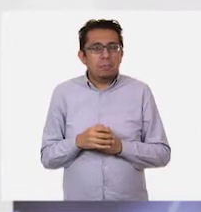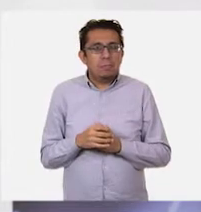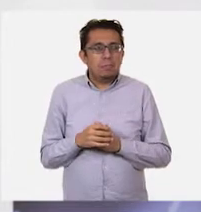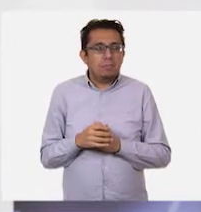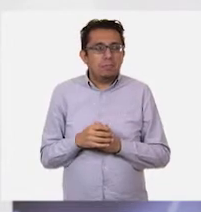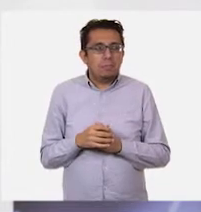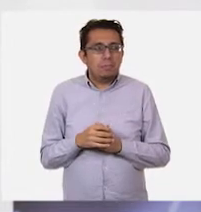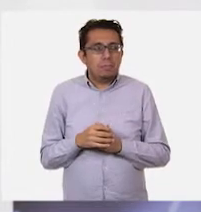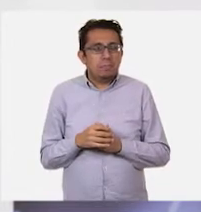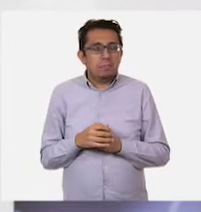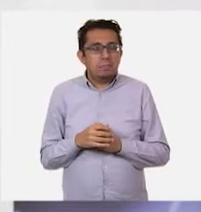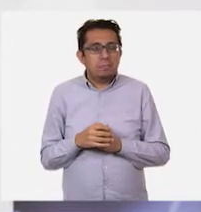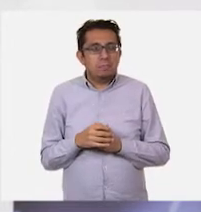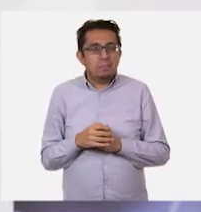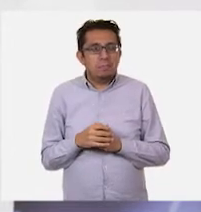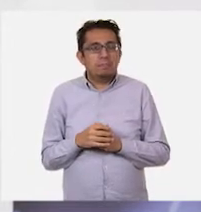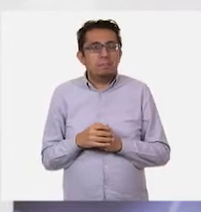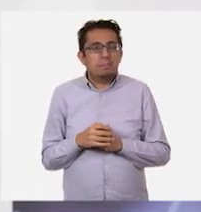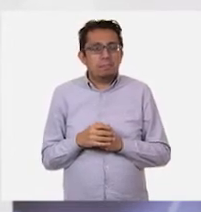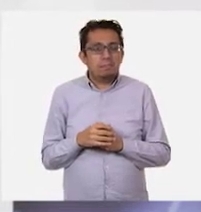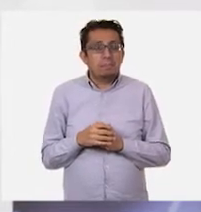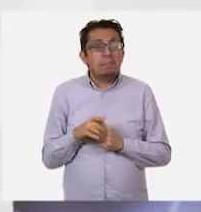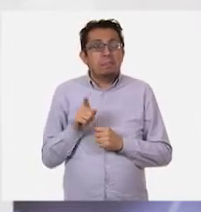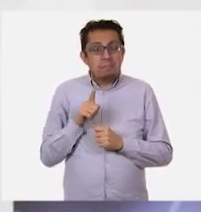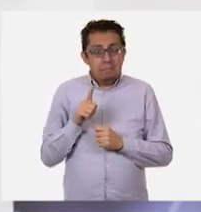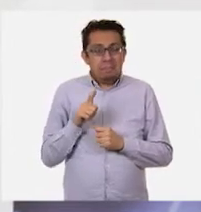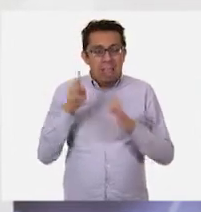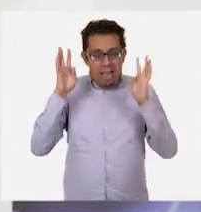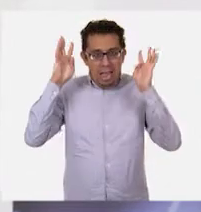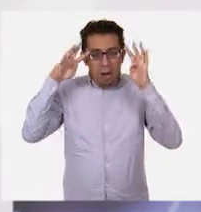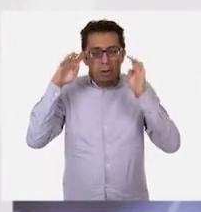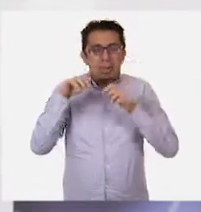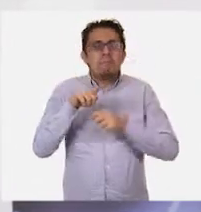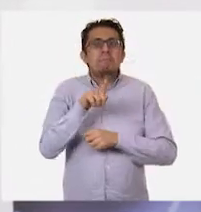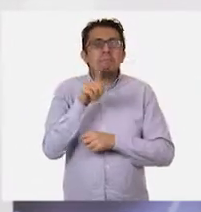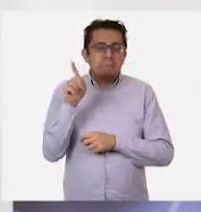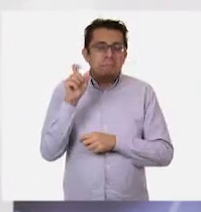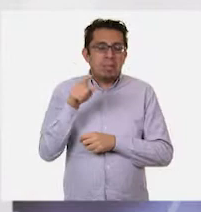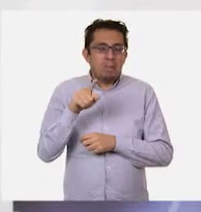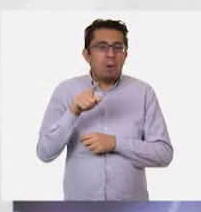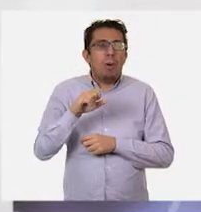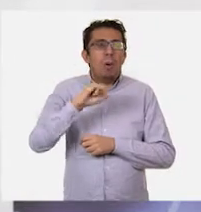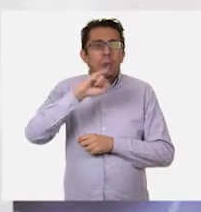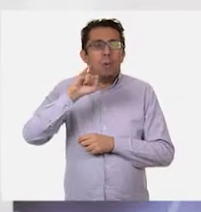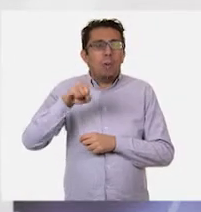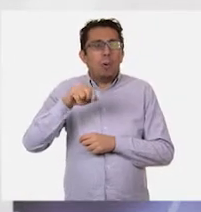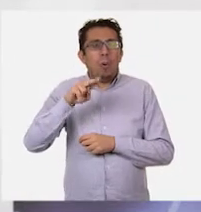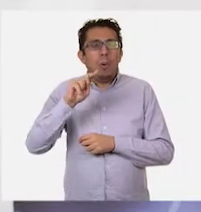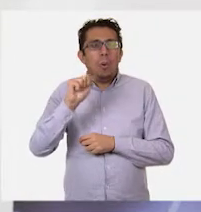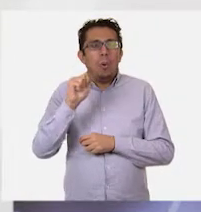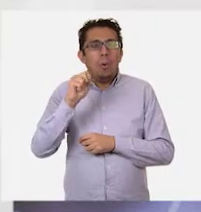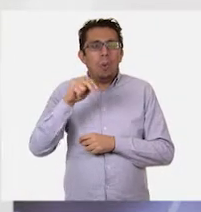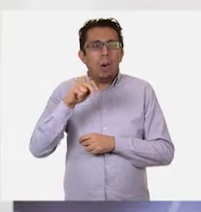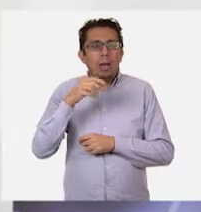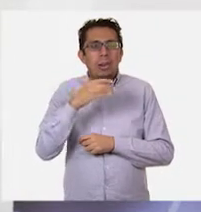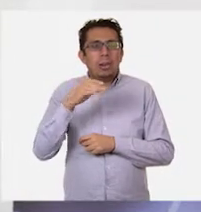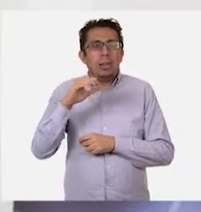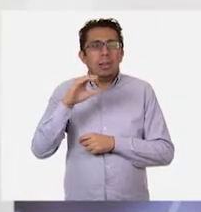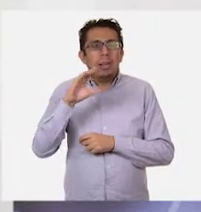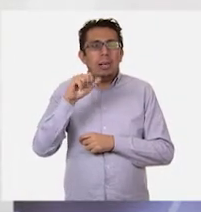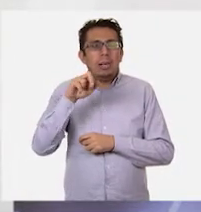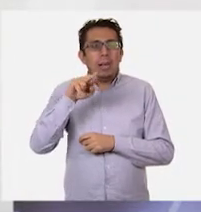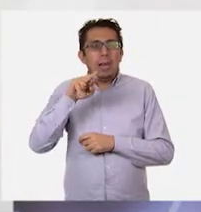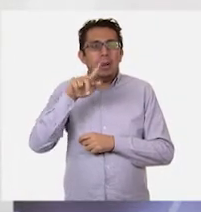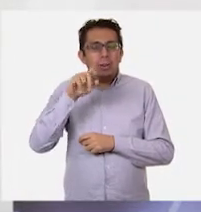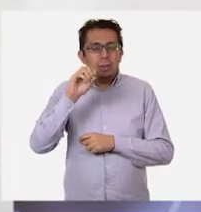Muy bien. De Ajolisto y de Juan Carlos. ¡Perfecto! ¡Excelente!